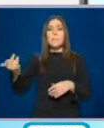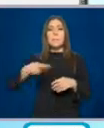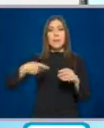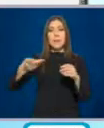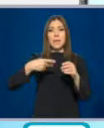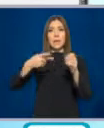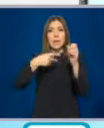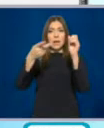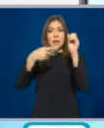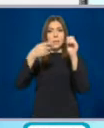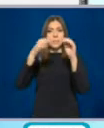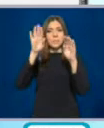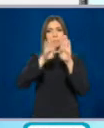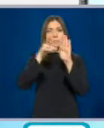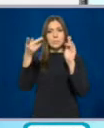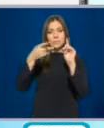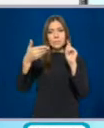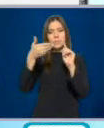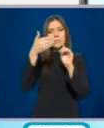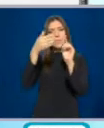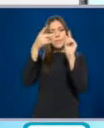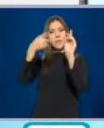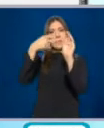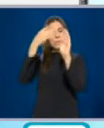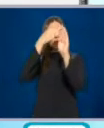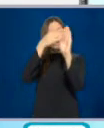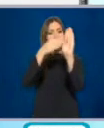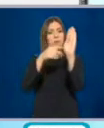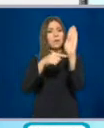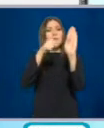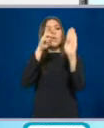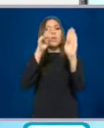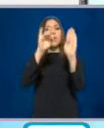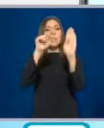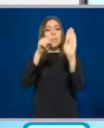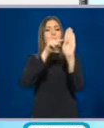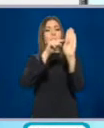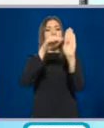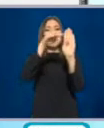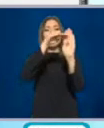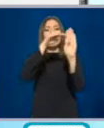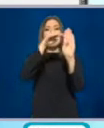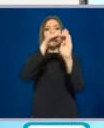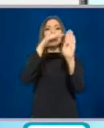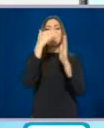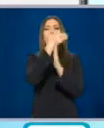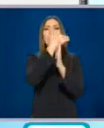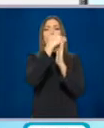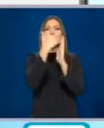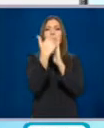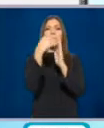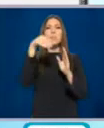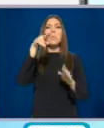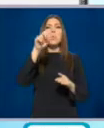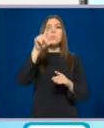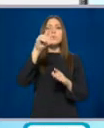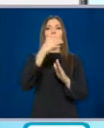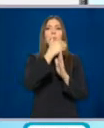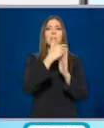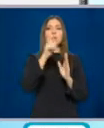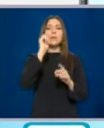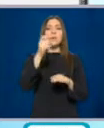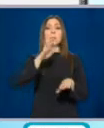De tu extensión de la pierna, digamos, la mitad del muslo es ahí como la parte más corta que tendríamos que utilizar una prenda, ¿no? Porque